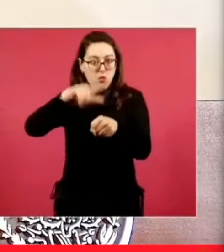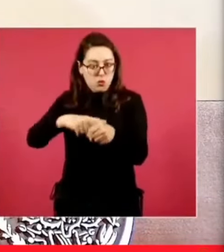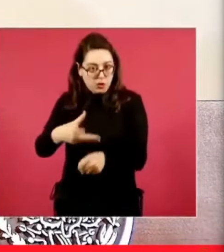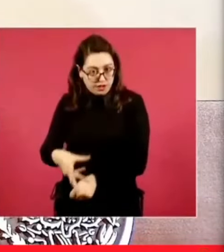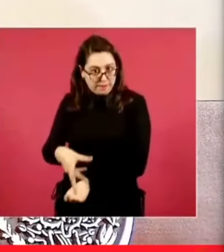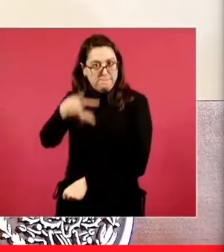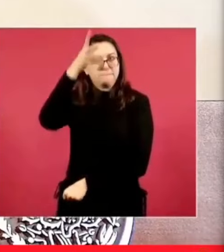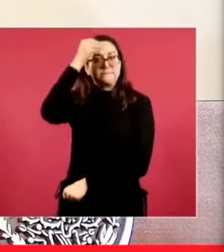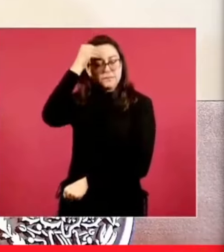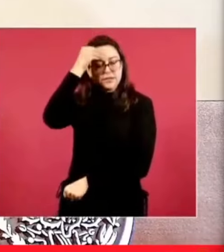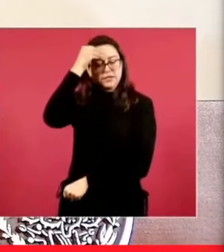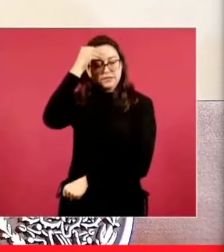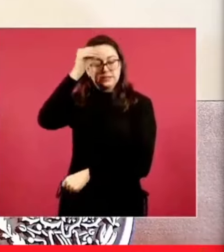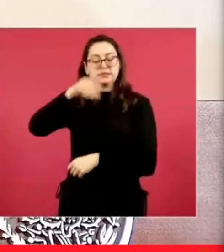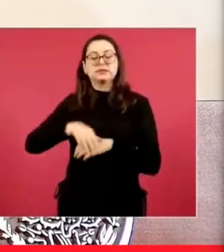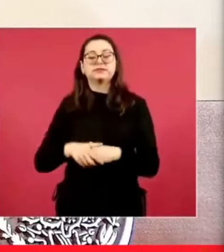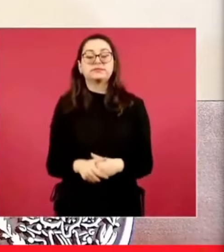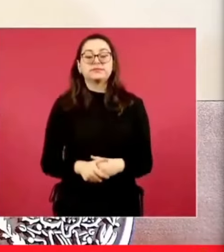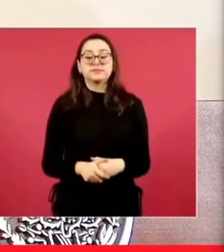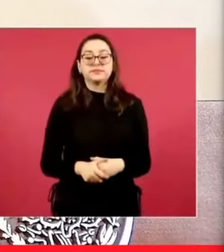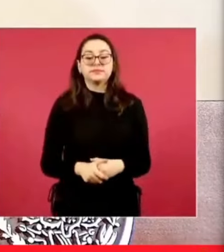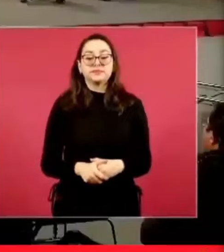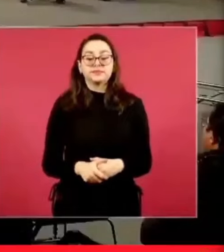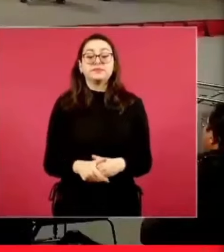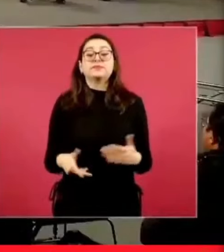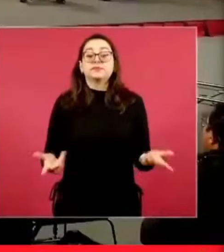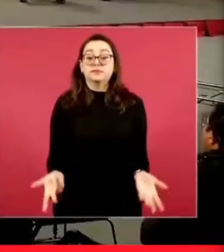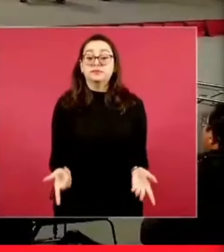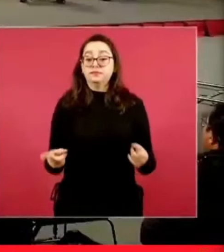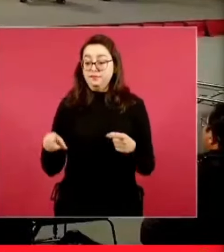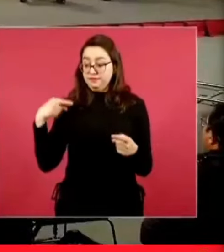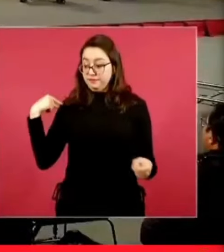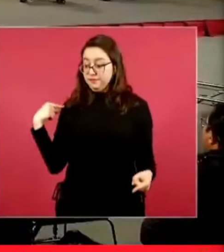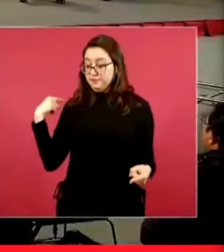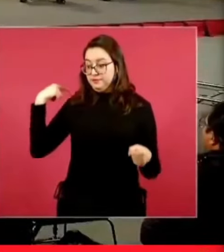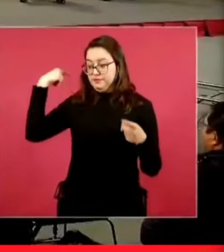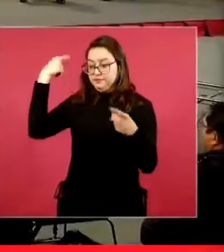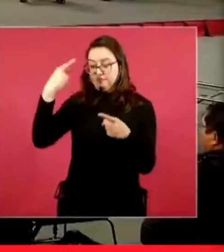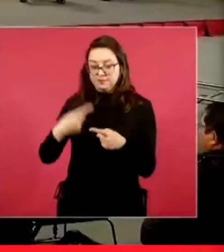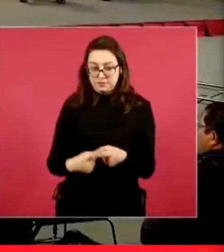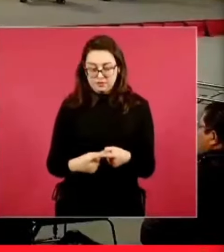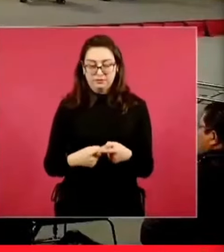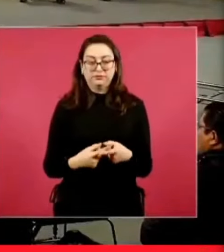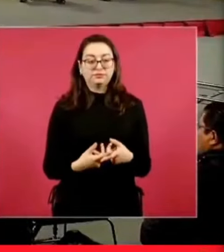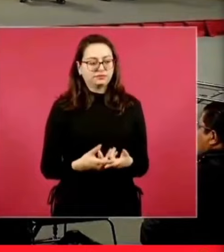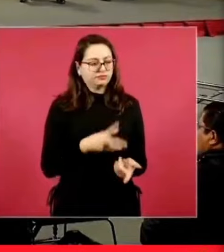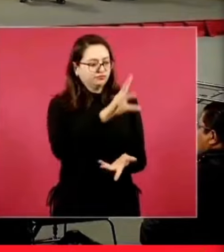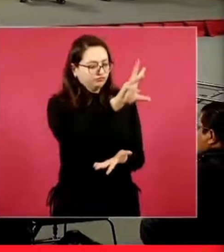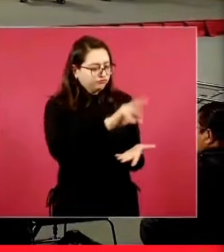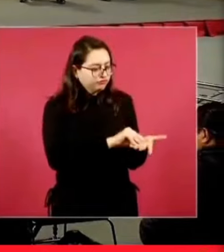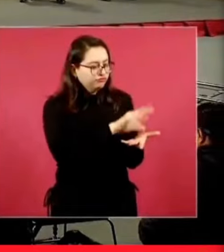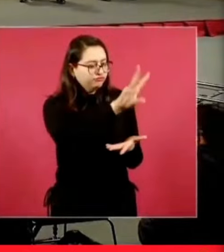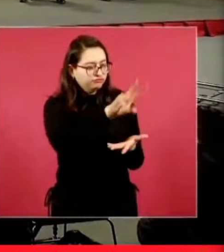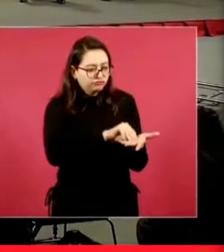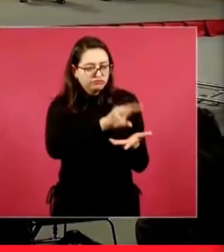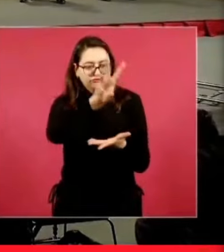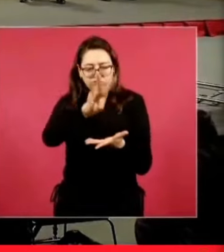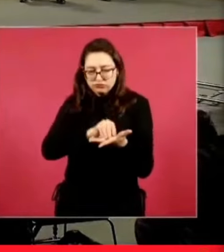Hasta la fecha, en lo que respecta al salvamento arqueológico, se ha recuperado un gran